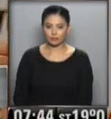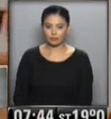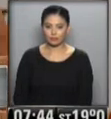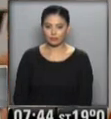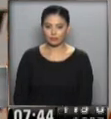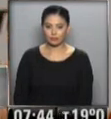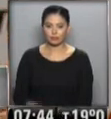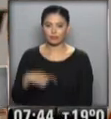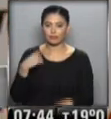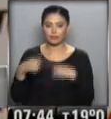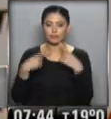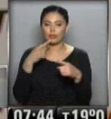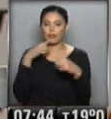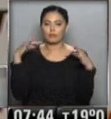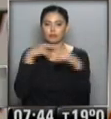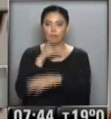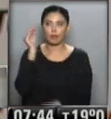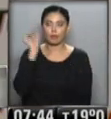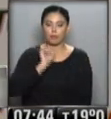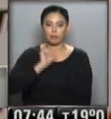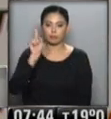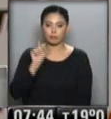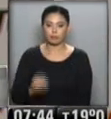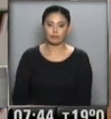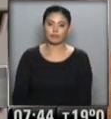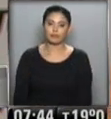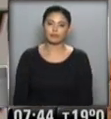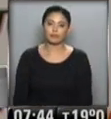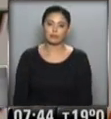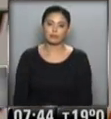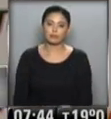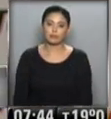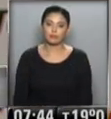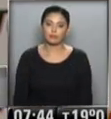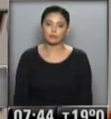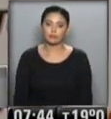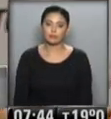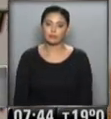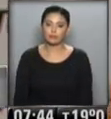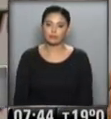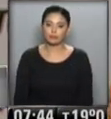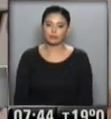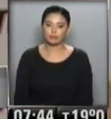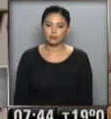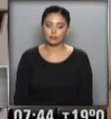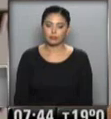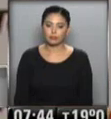os sistemas defensivos foram superiores. Poucas oportunidades. Nas